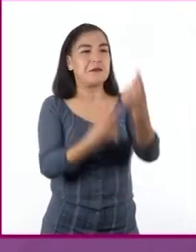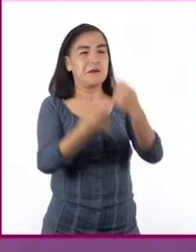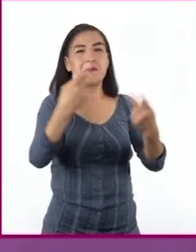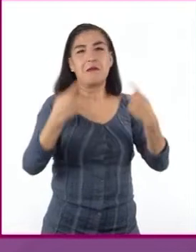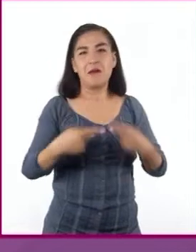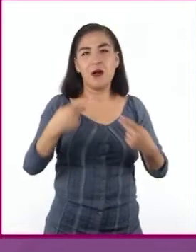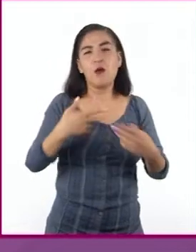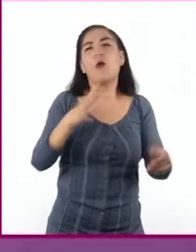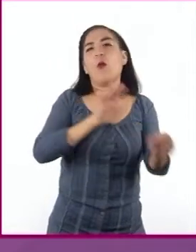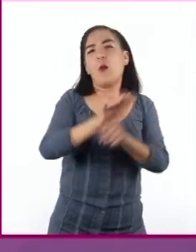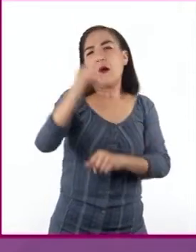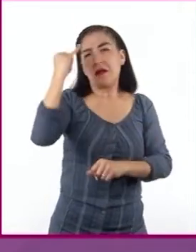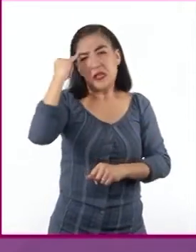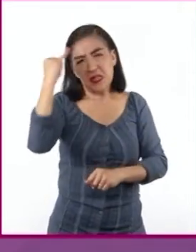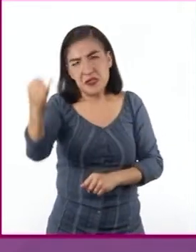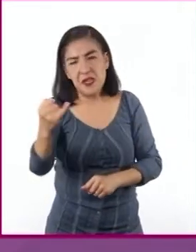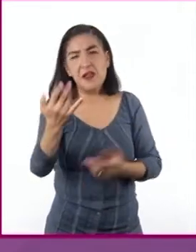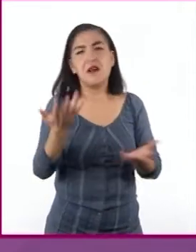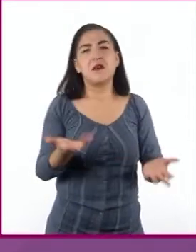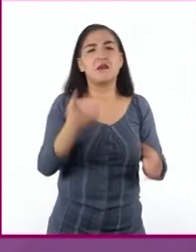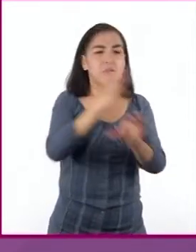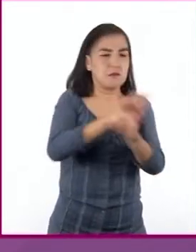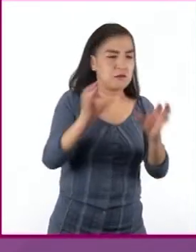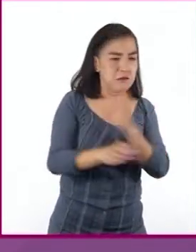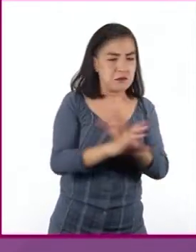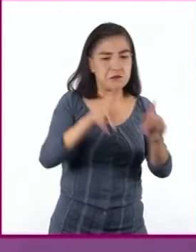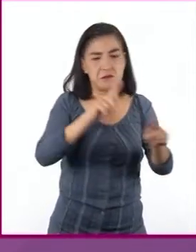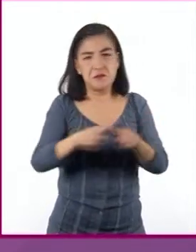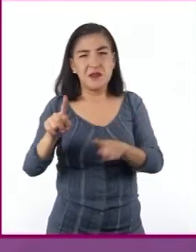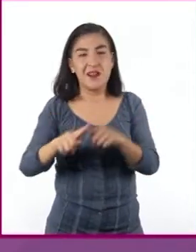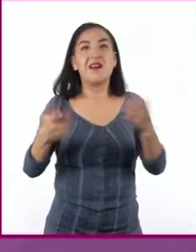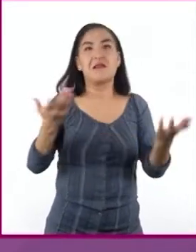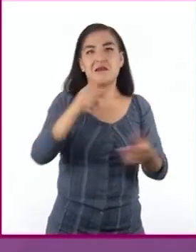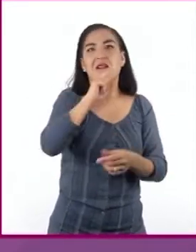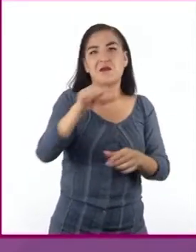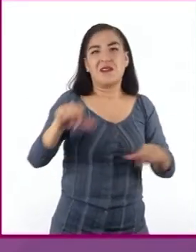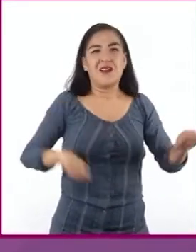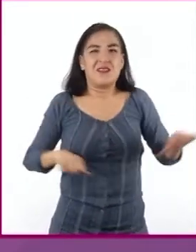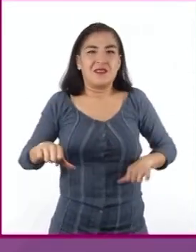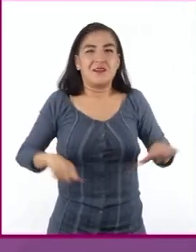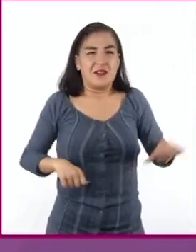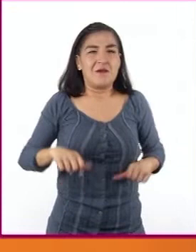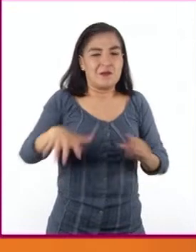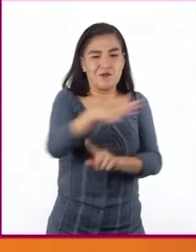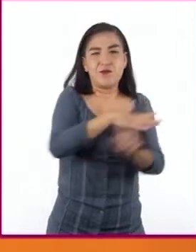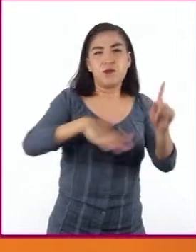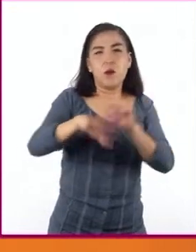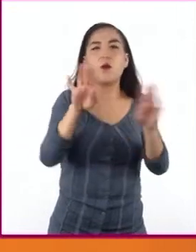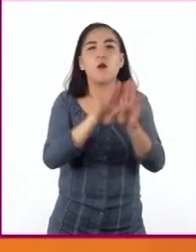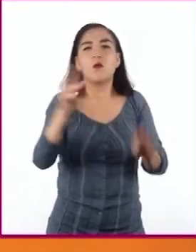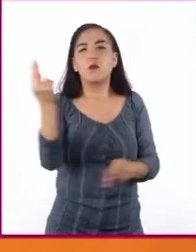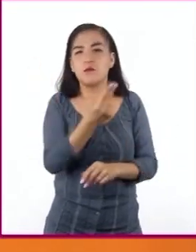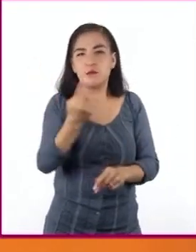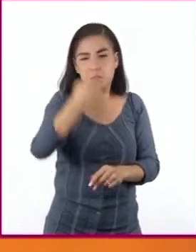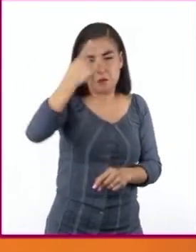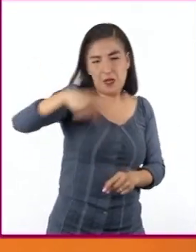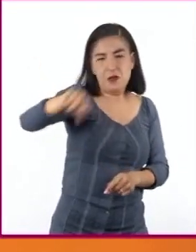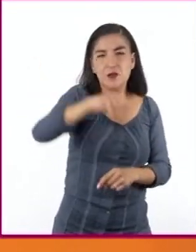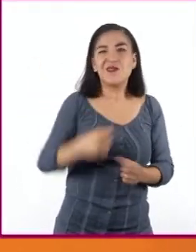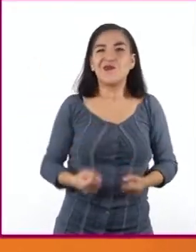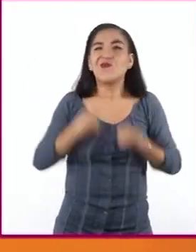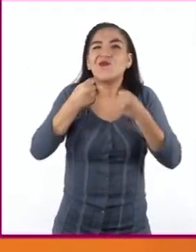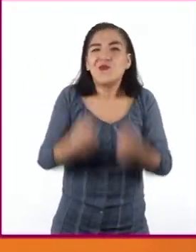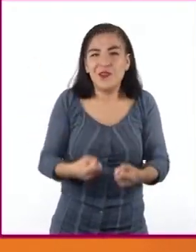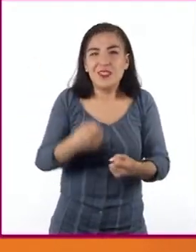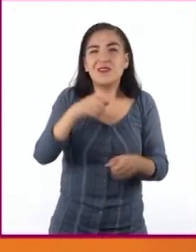ideas, productos o acontecimientos constituyen lo que necesitan o influyen